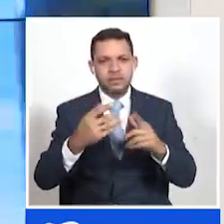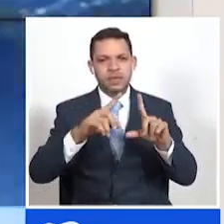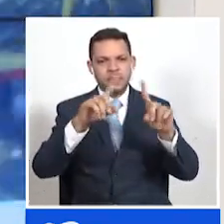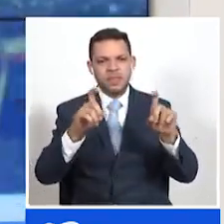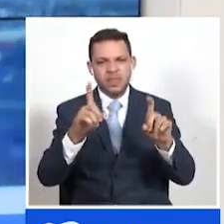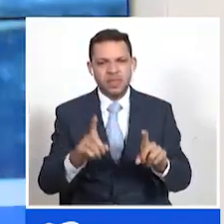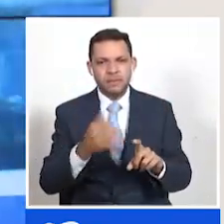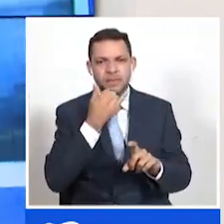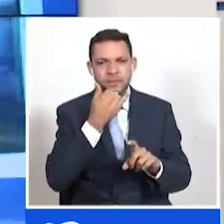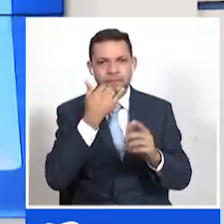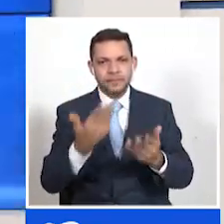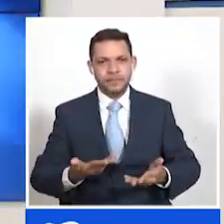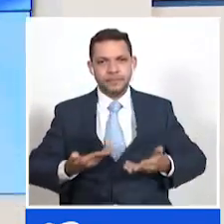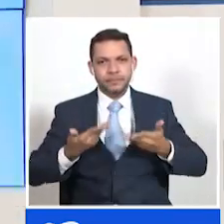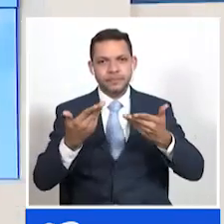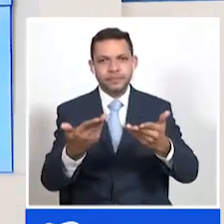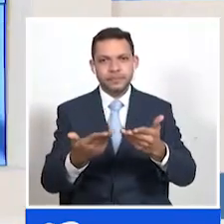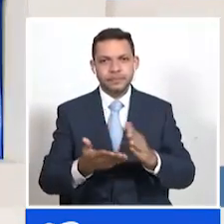nuestros titulares.